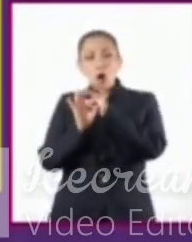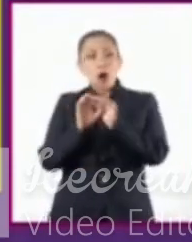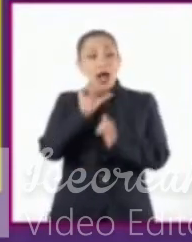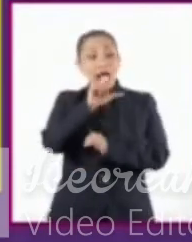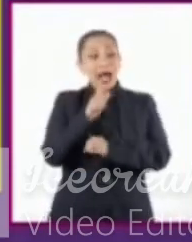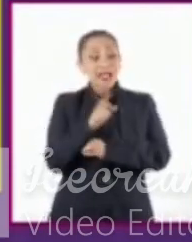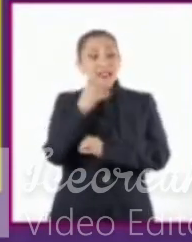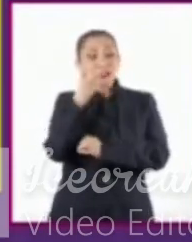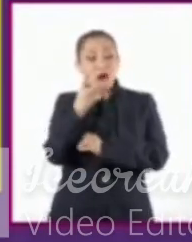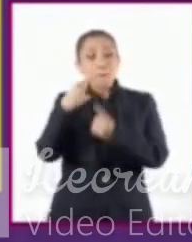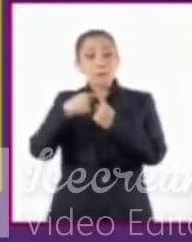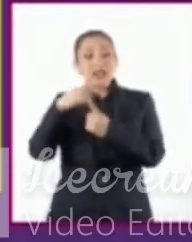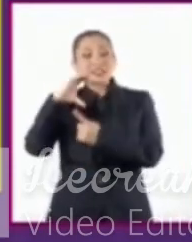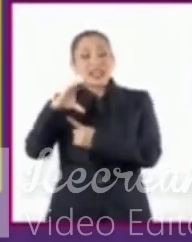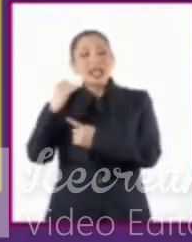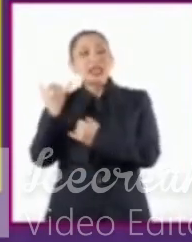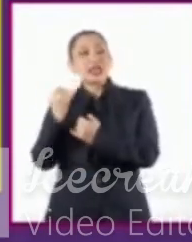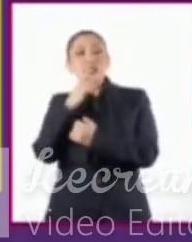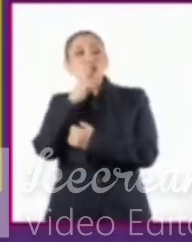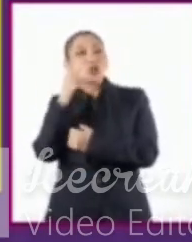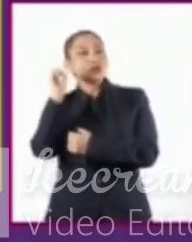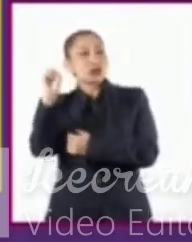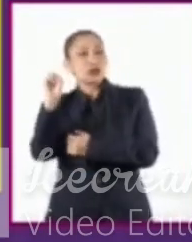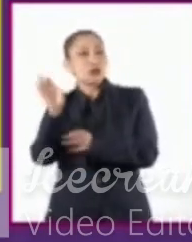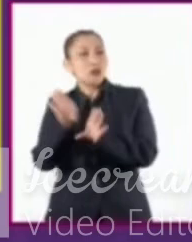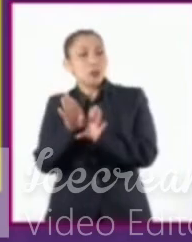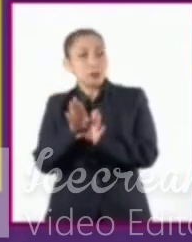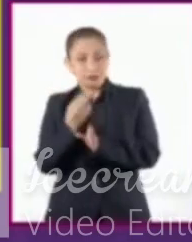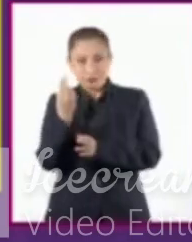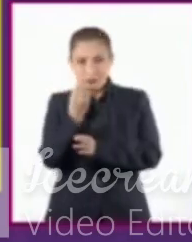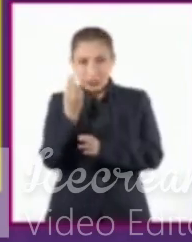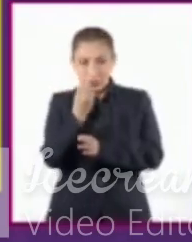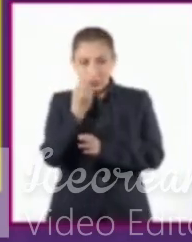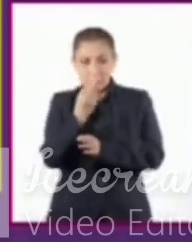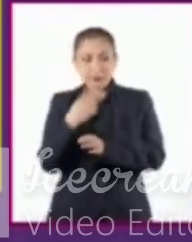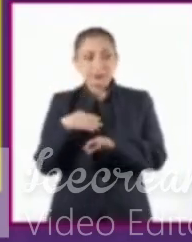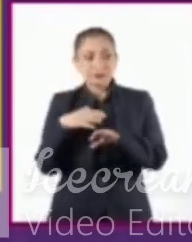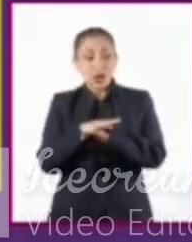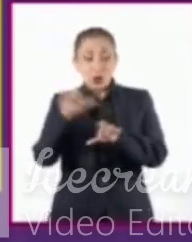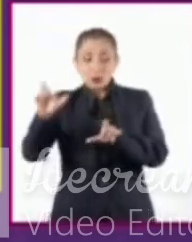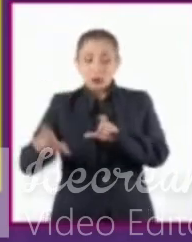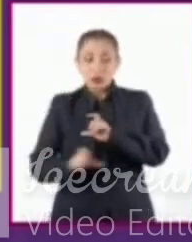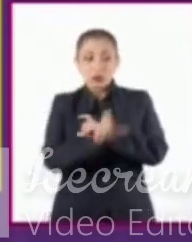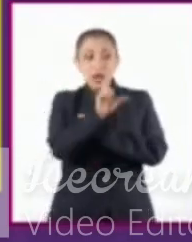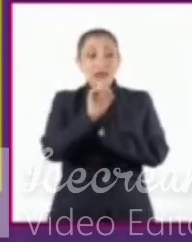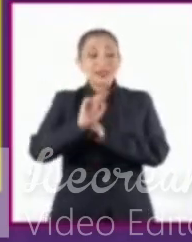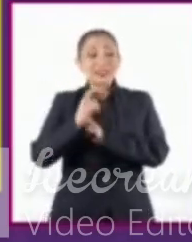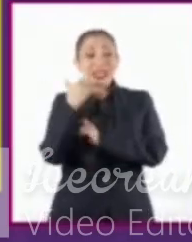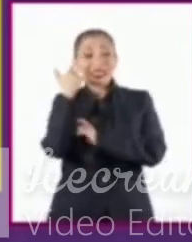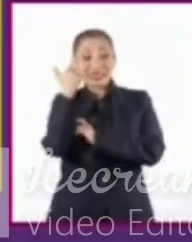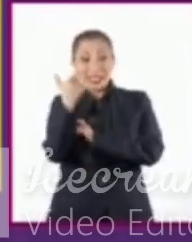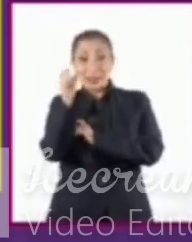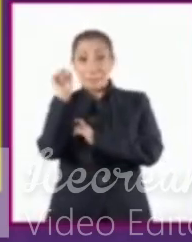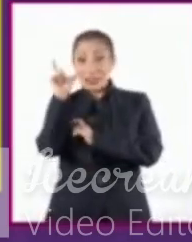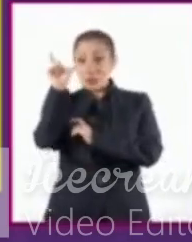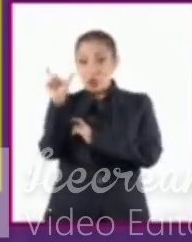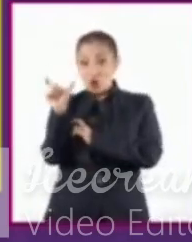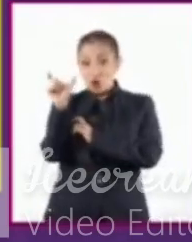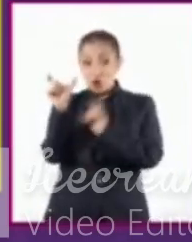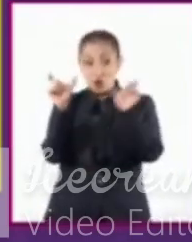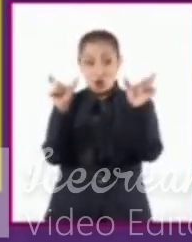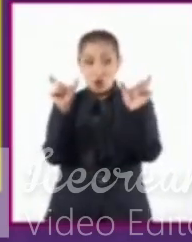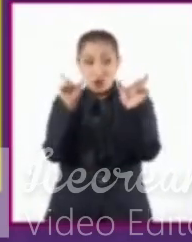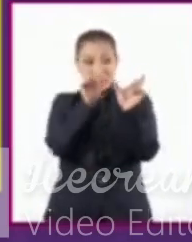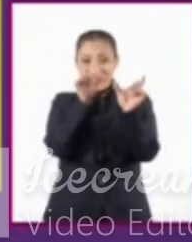al cuadrado más c es igual a 0? Necesitamos transponer o cambiar el 37 que está en el segundo miembro de